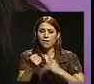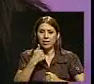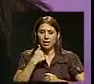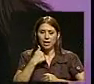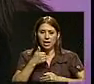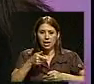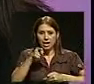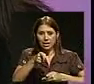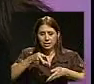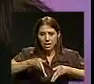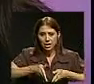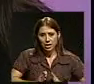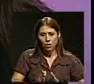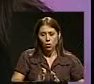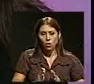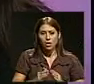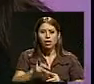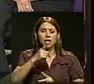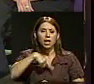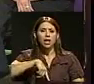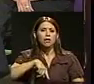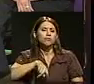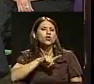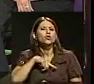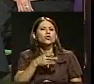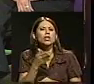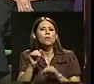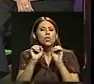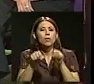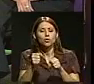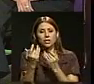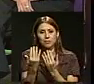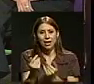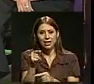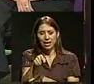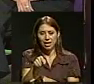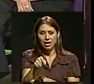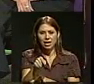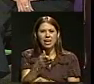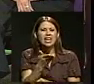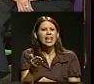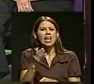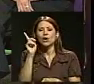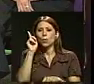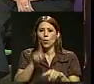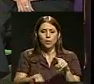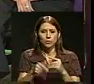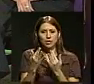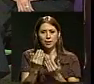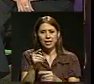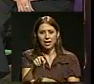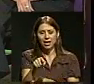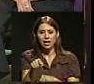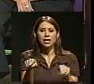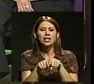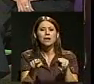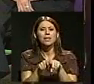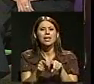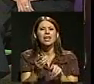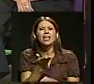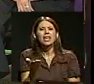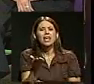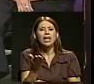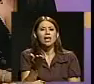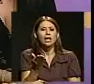niña, qué es lo que podemos esperar de él, qué es lo que no podemos esperar de él y, por supuesto, qué es lo que nosotros